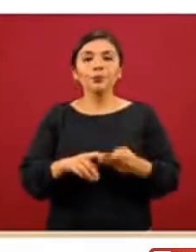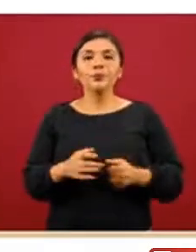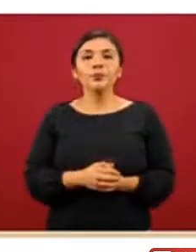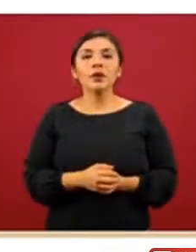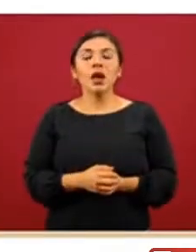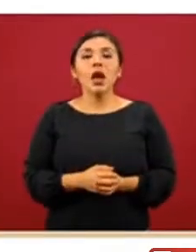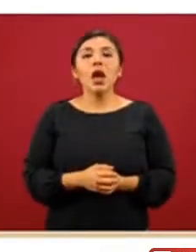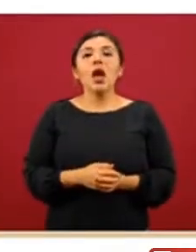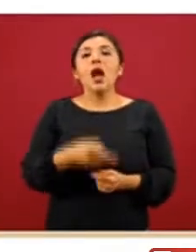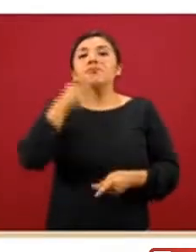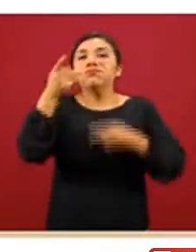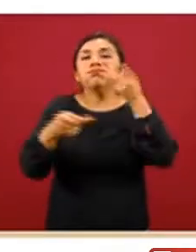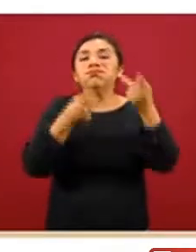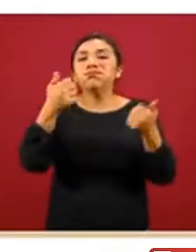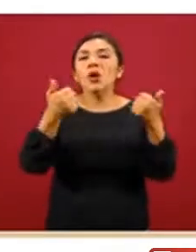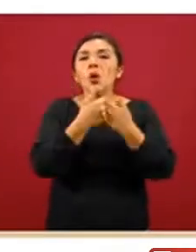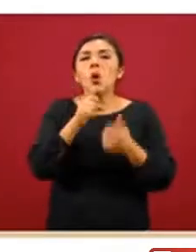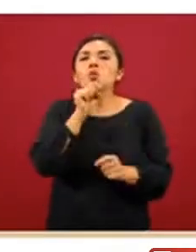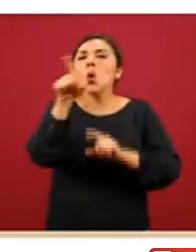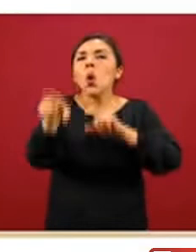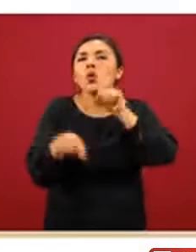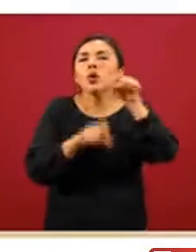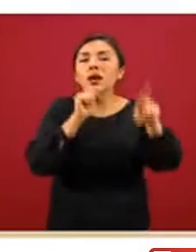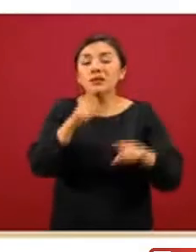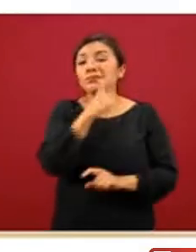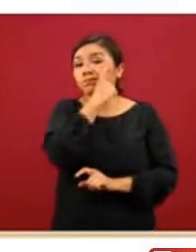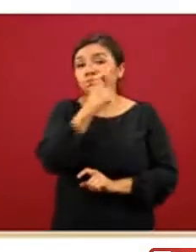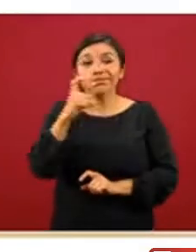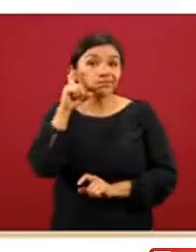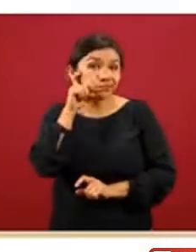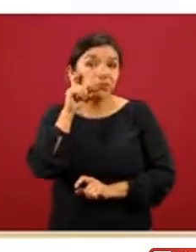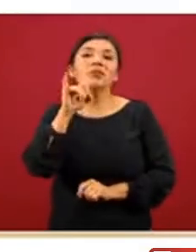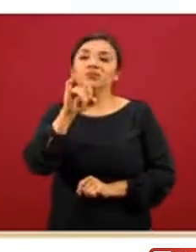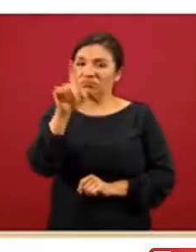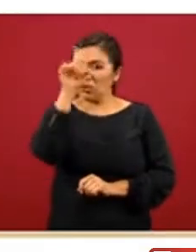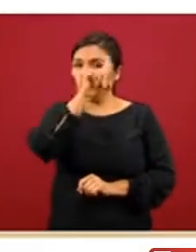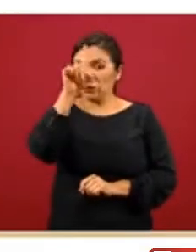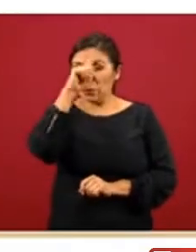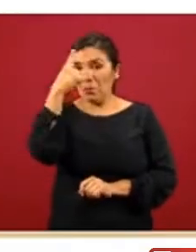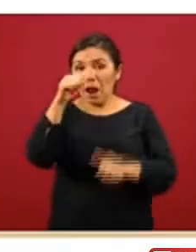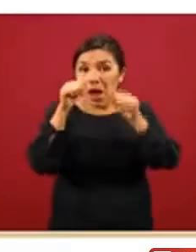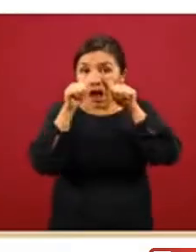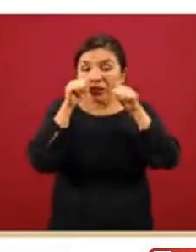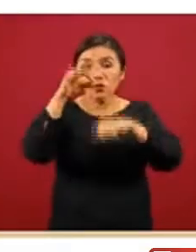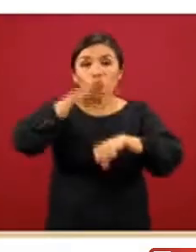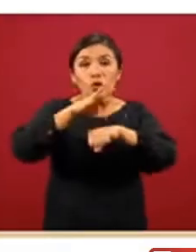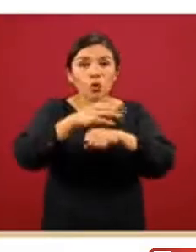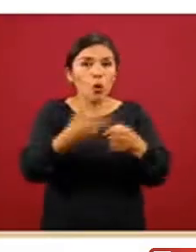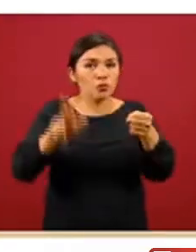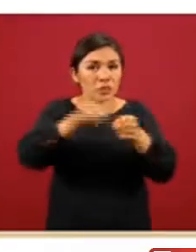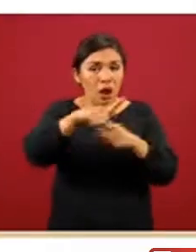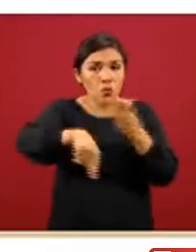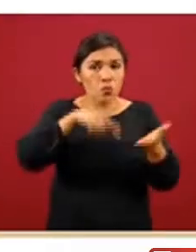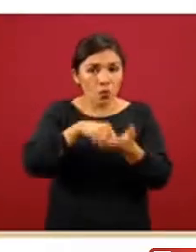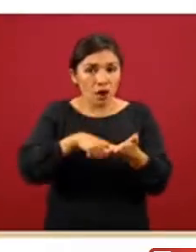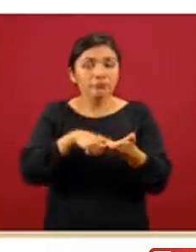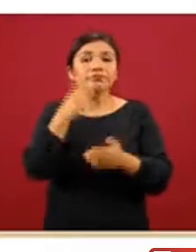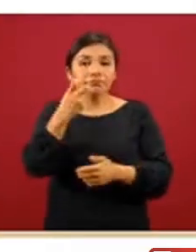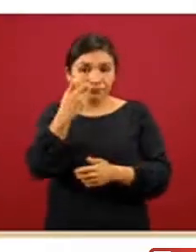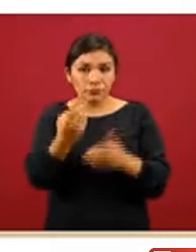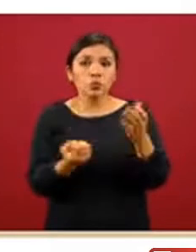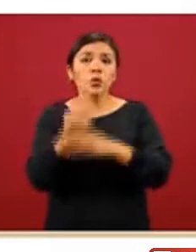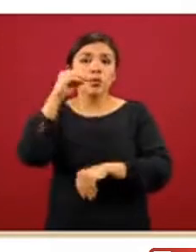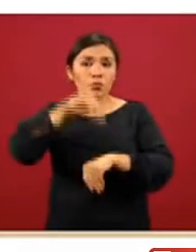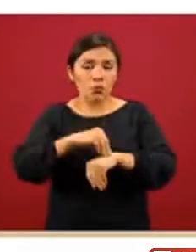gotas. La mascarilla quirúrgica en áreas de atención clínica está recomendada en nuestros lineamientos, al igual que esta nueva actualización